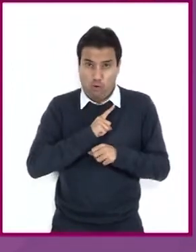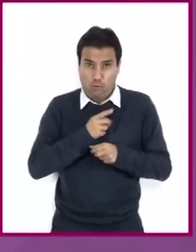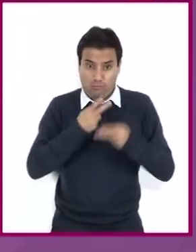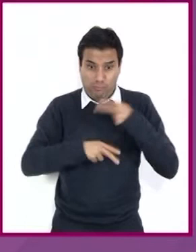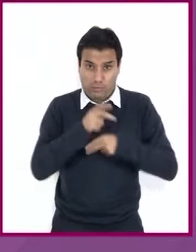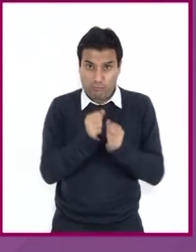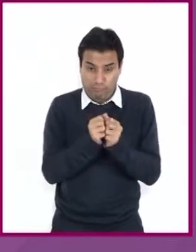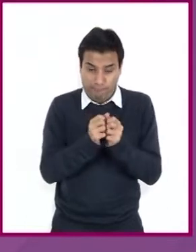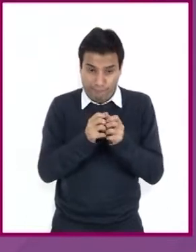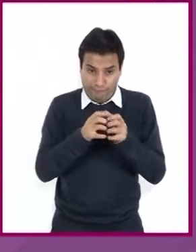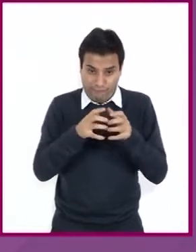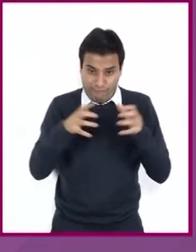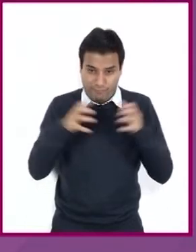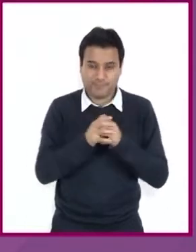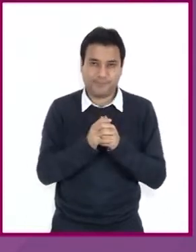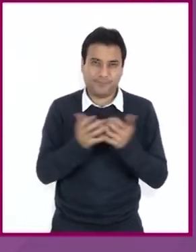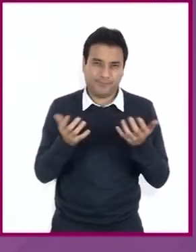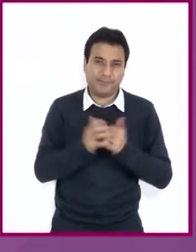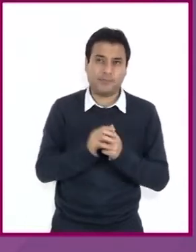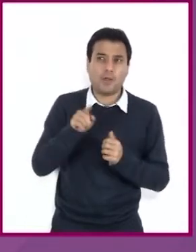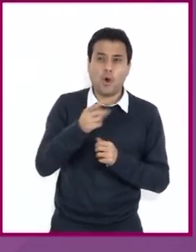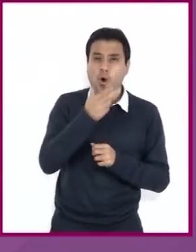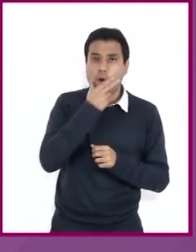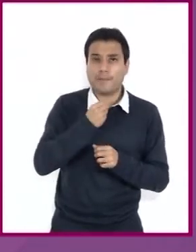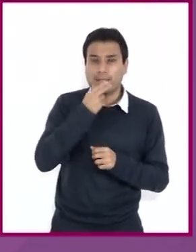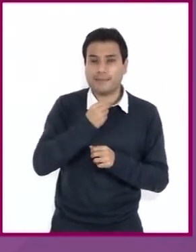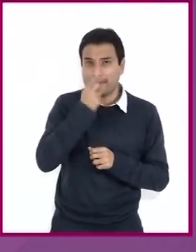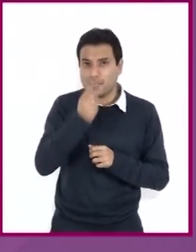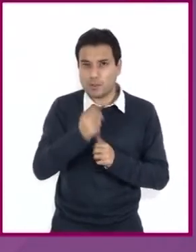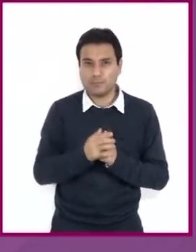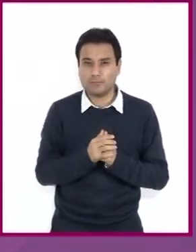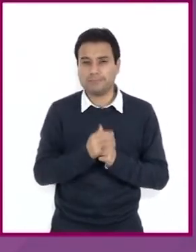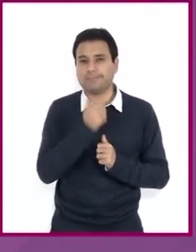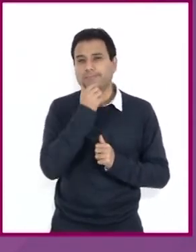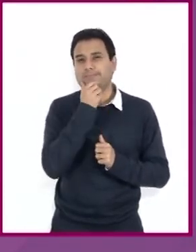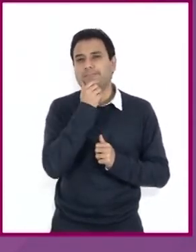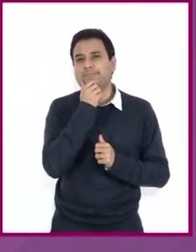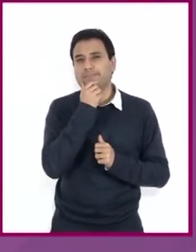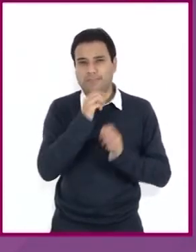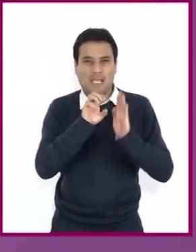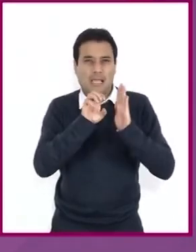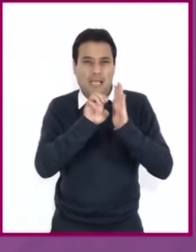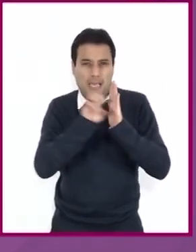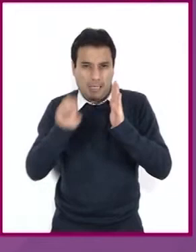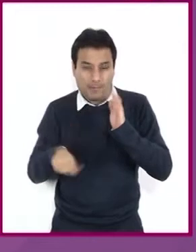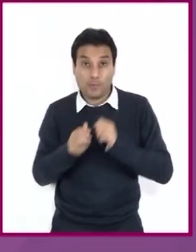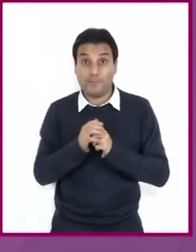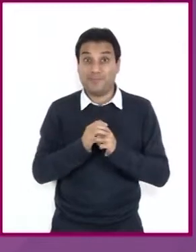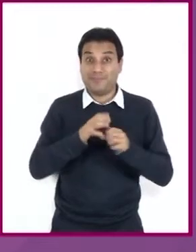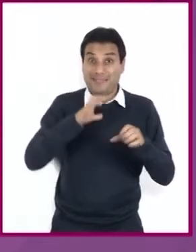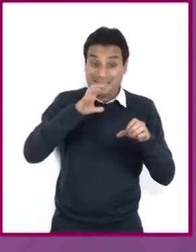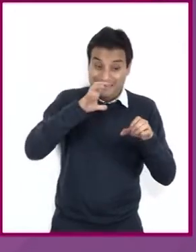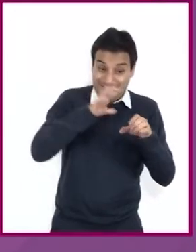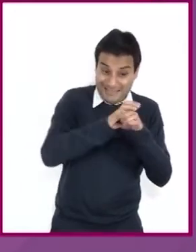Pasteur formuló la hipótesis de que los microorganismos se encontrarían en ambos frascos, los que tenían cuello de cisne y en